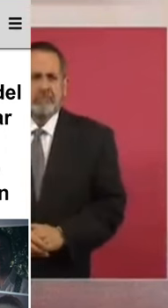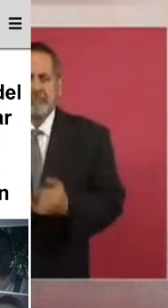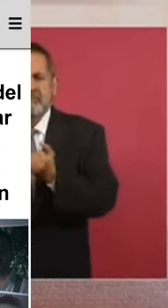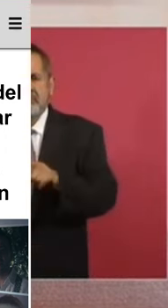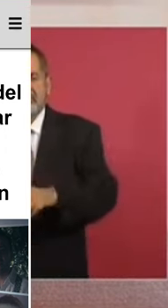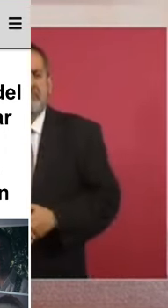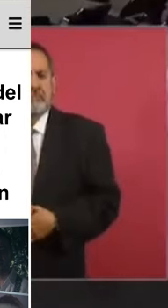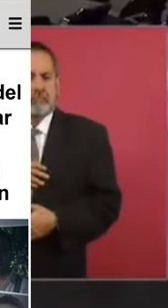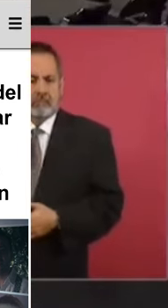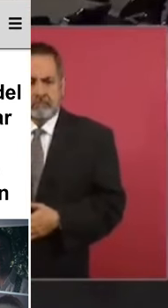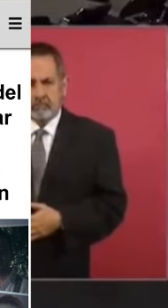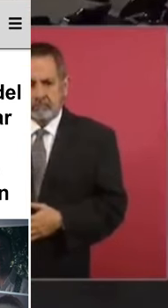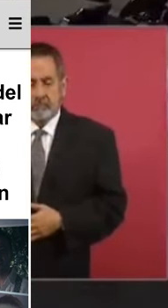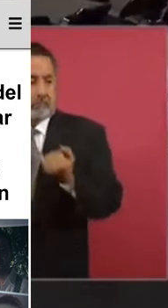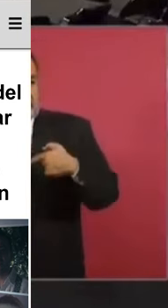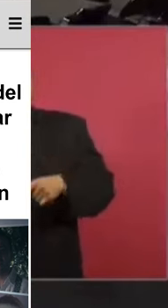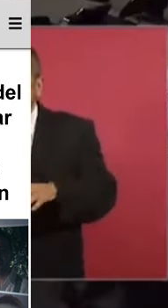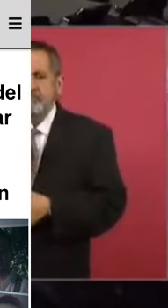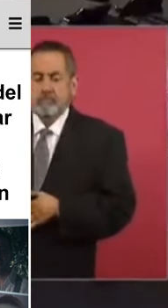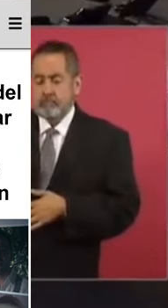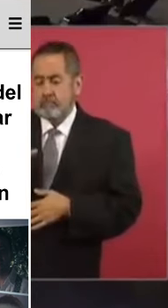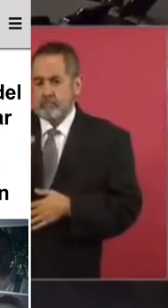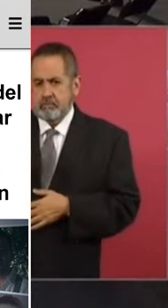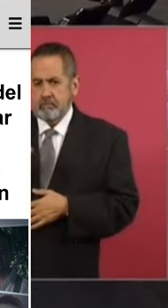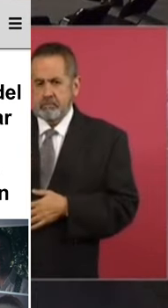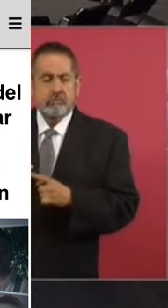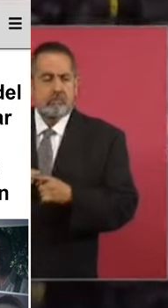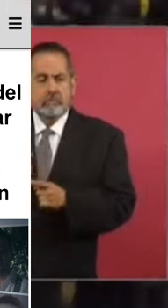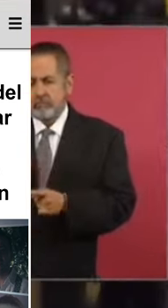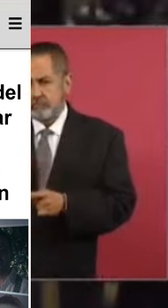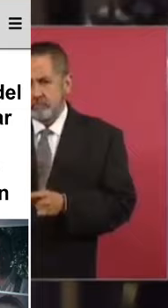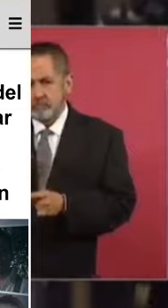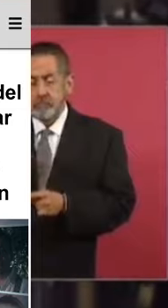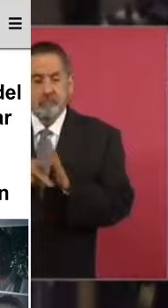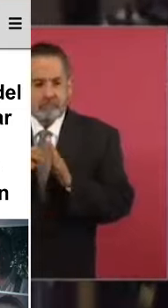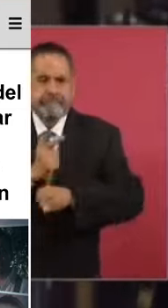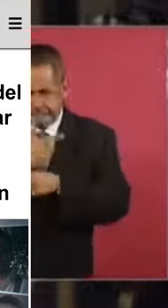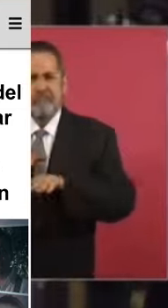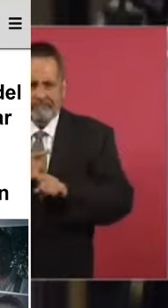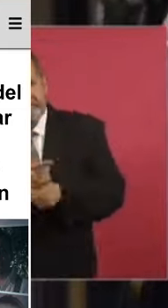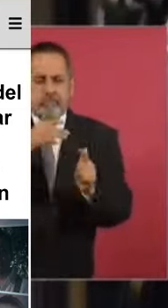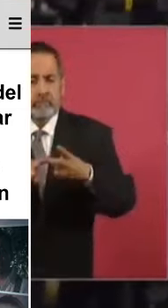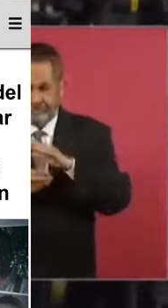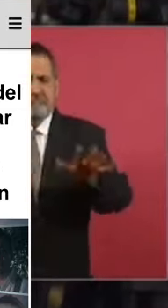Tú. Mi nombre es Nancy Flores. Discúlpeme, no es como yo. Soy periodista de investigación de la revista Contralínea y soy la autora de las investigaciones.